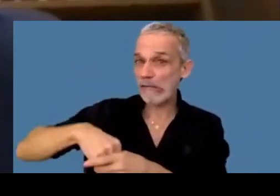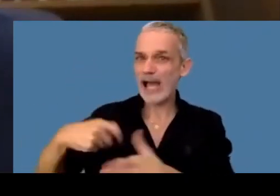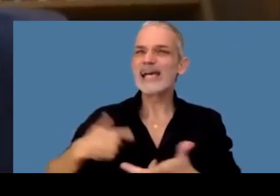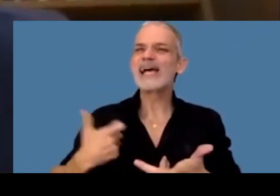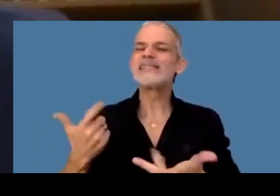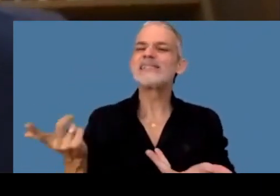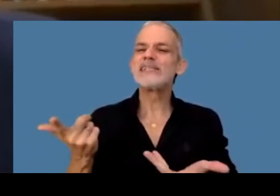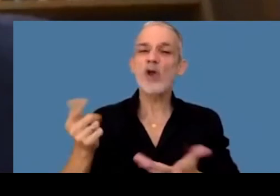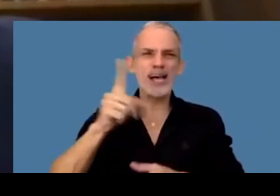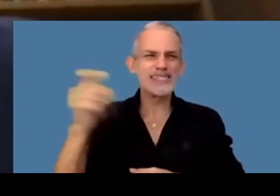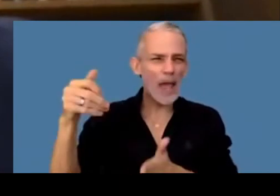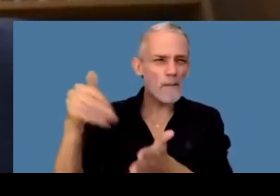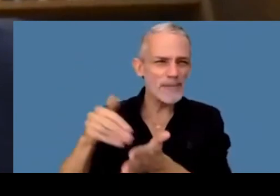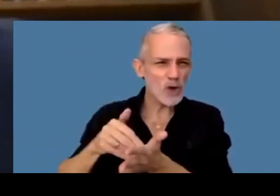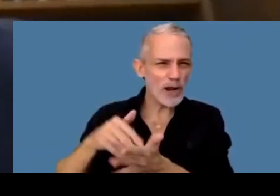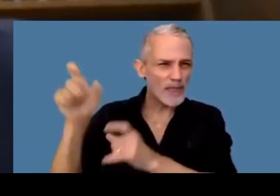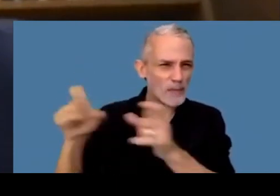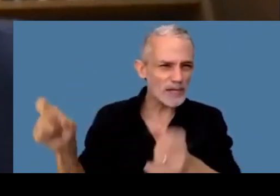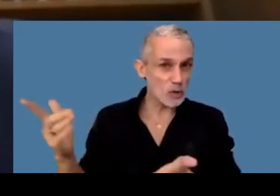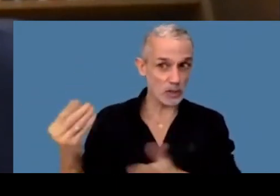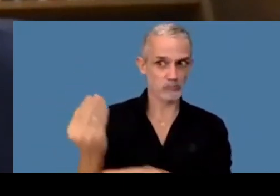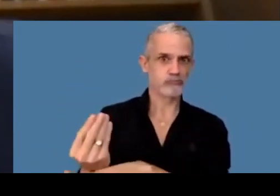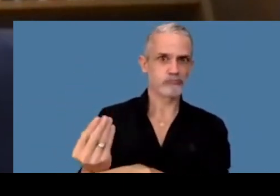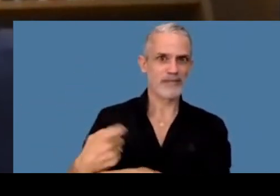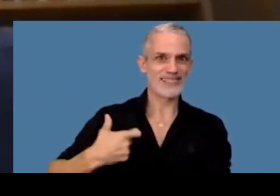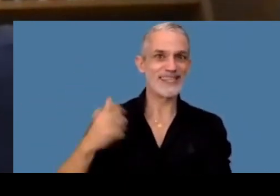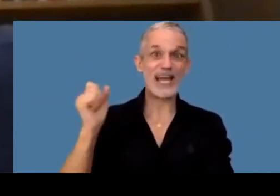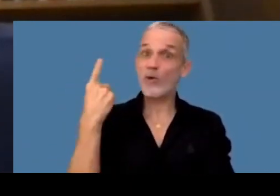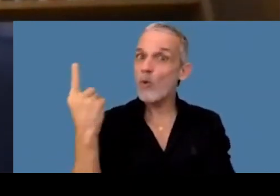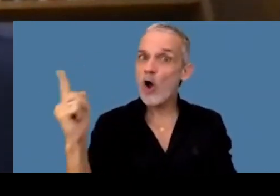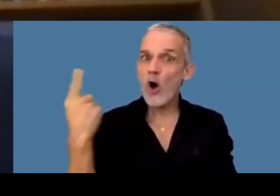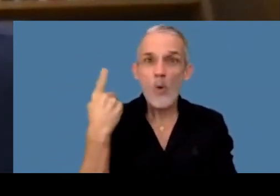100 millones de representados. Uno.